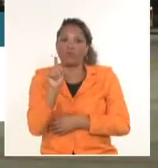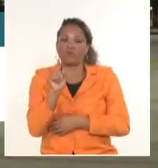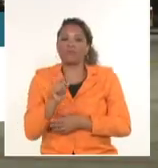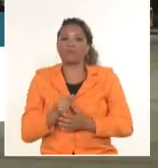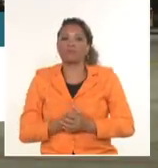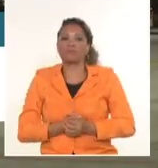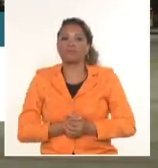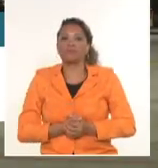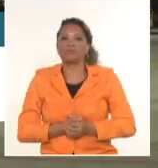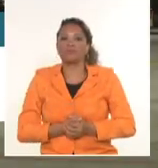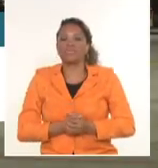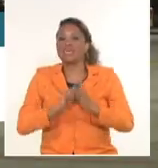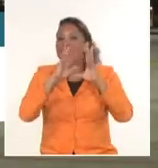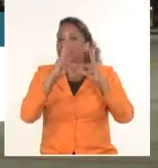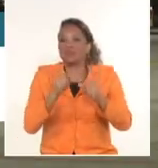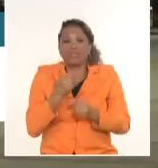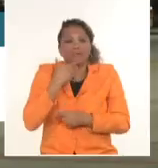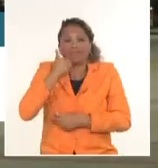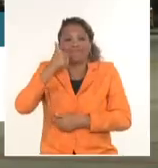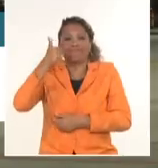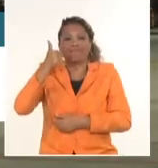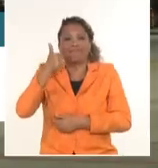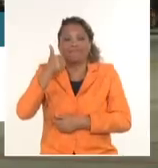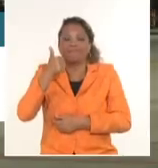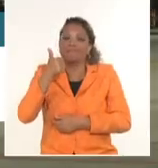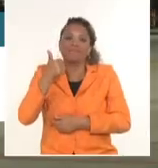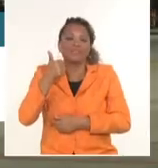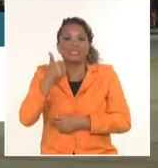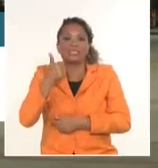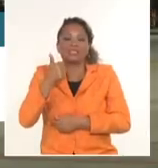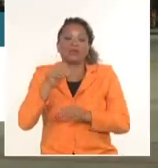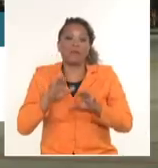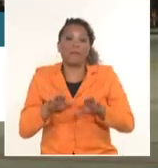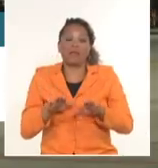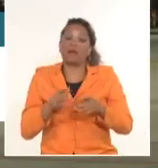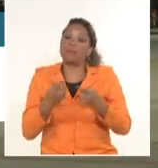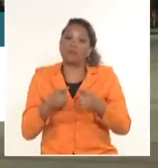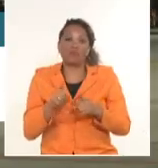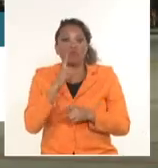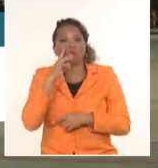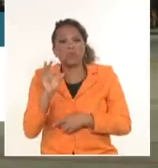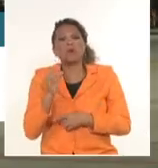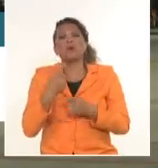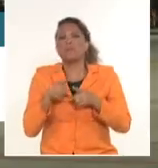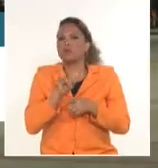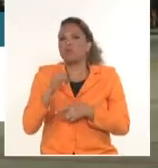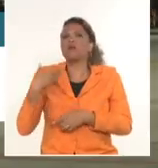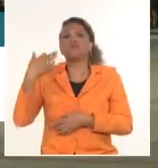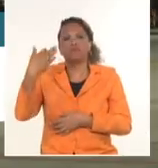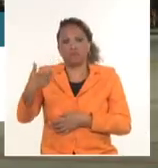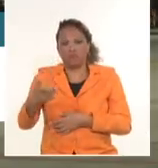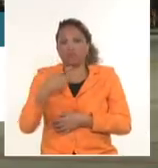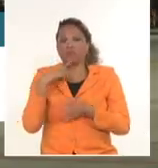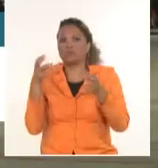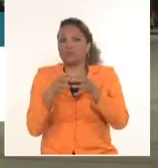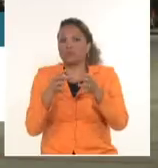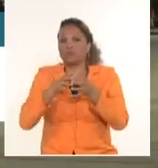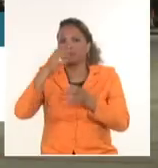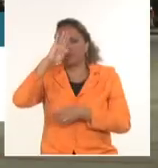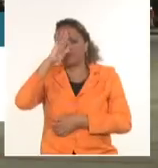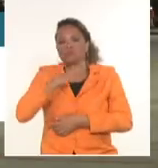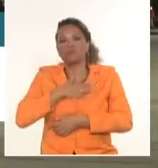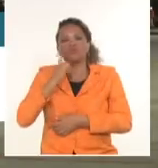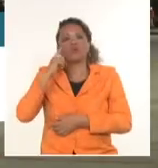no estuvieron los resultados de acorde a lo esperado, pero creo que hay muchísimo futuro también en esta delegación cubana. Estoy pensando en